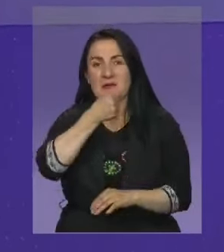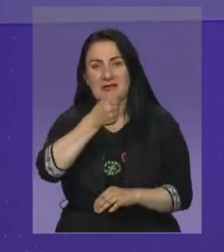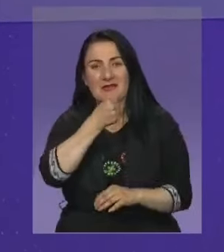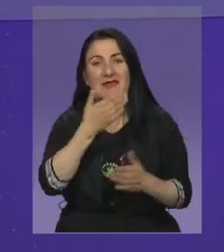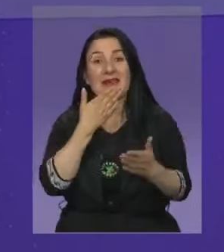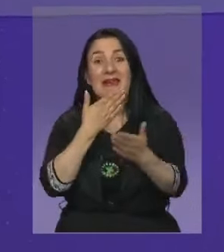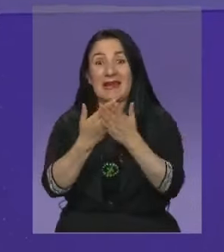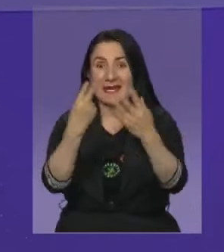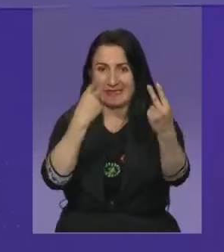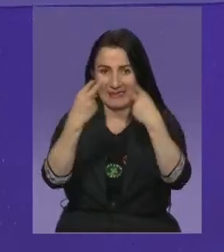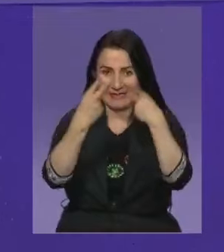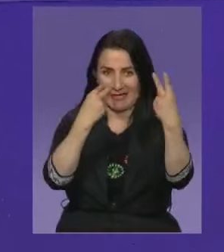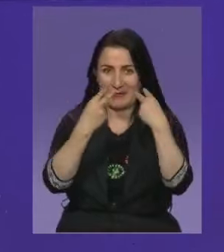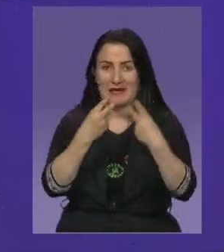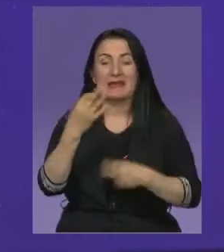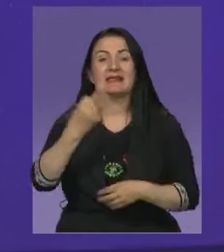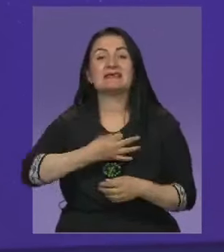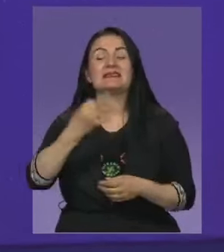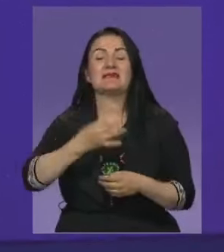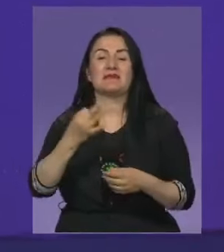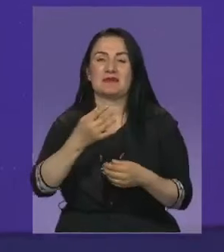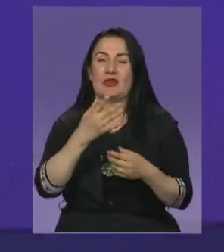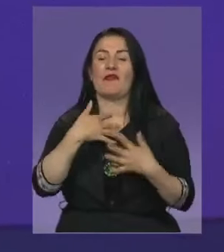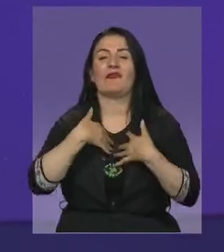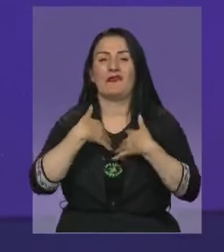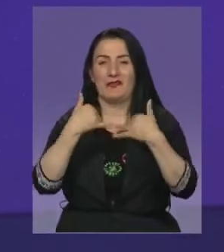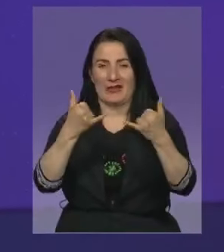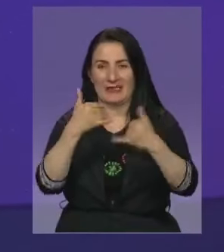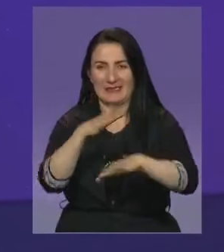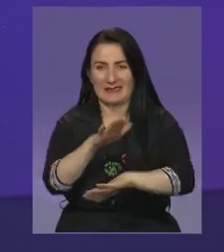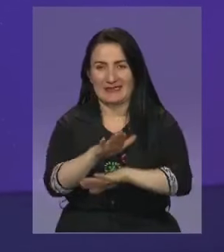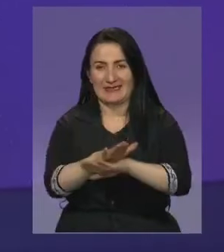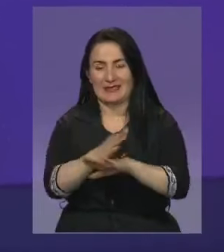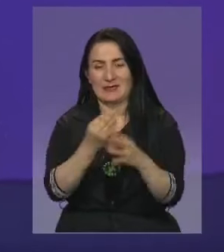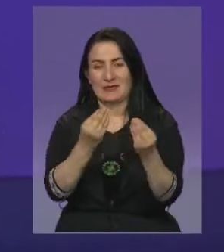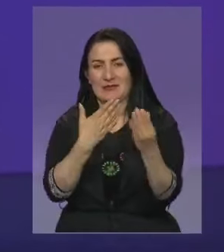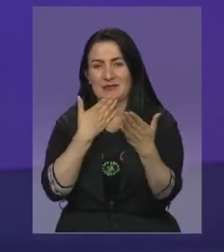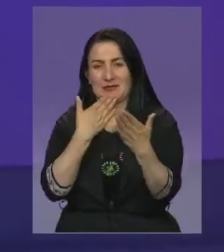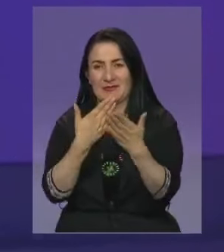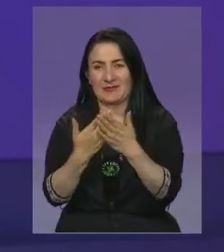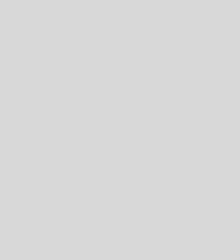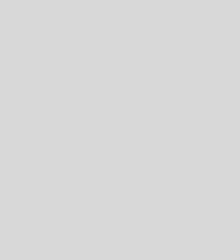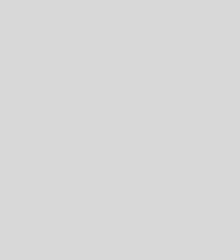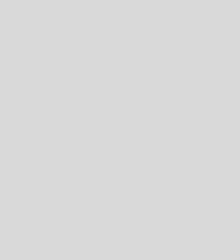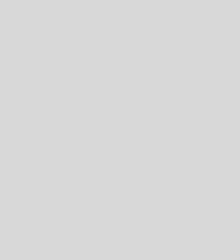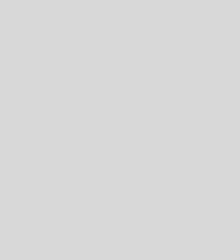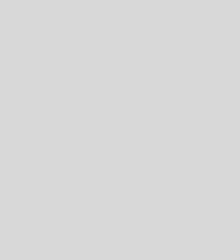emisión. Les agradecemos su sintonía y, como siempre, les deseamos una feliz tarde. Muchas gracias.